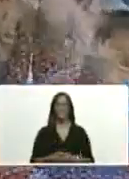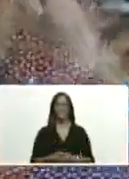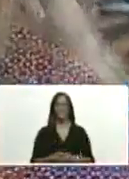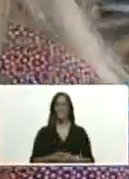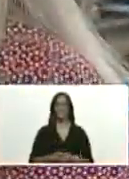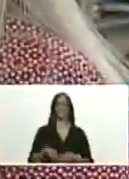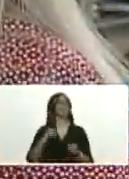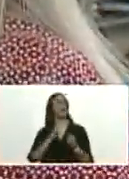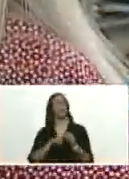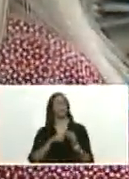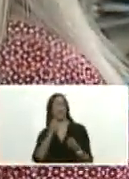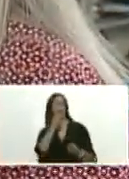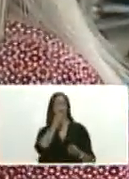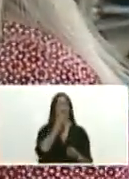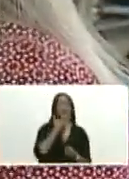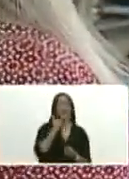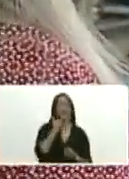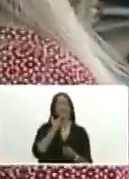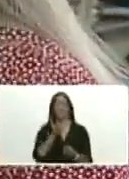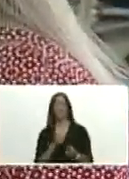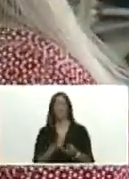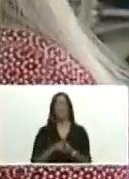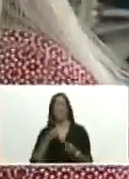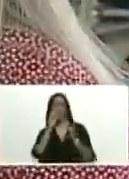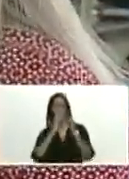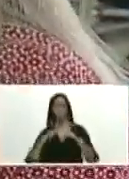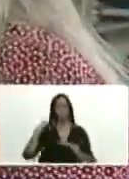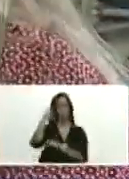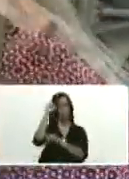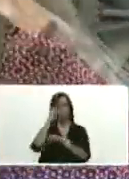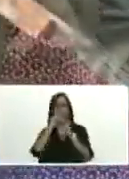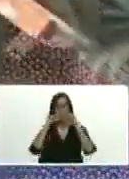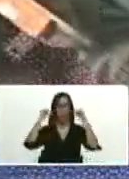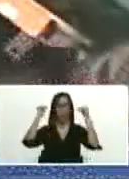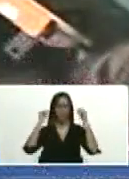sillita La bonita y el súper bigote